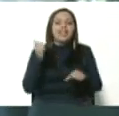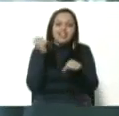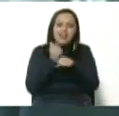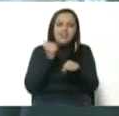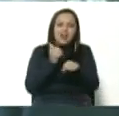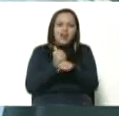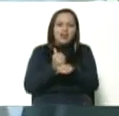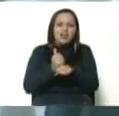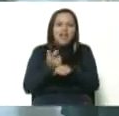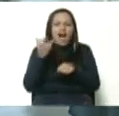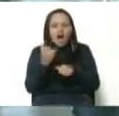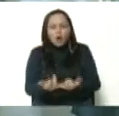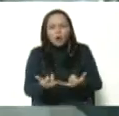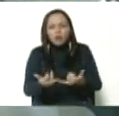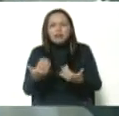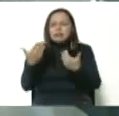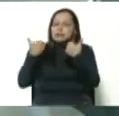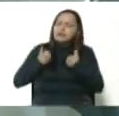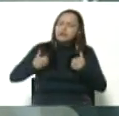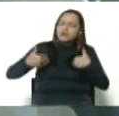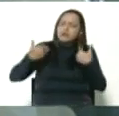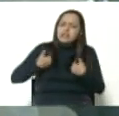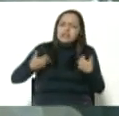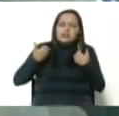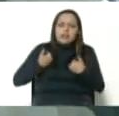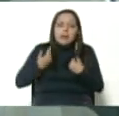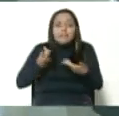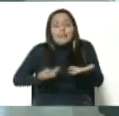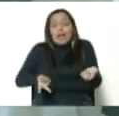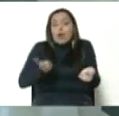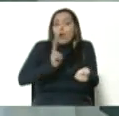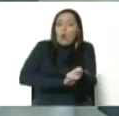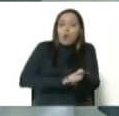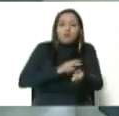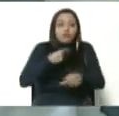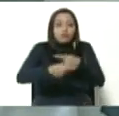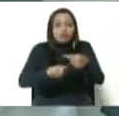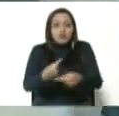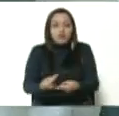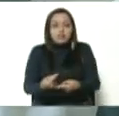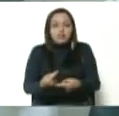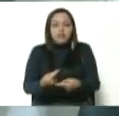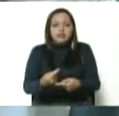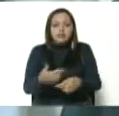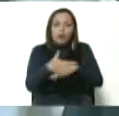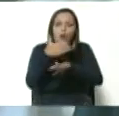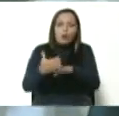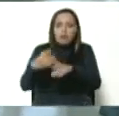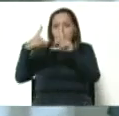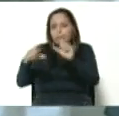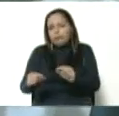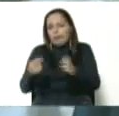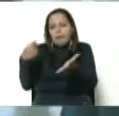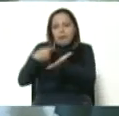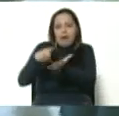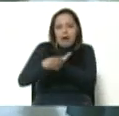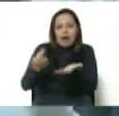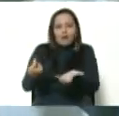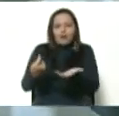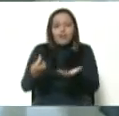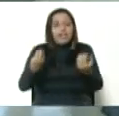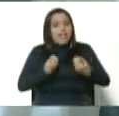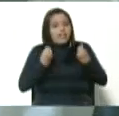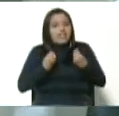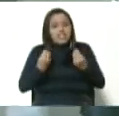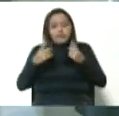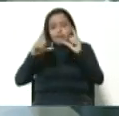trabajadoras sufrimos las peores consecuencias, ubicadas en el deterioro del salario y en el deterioro de las condiciones de vida de